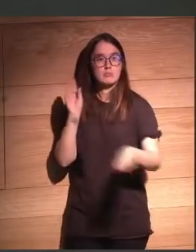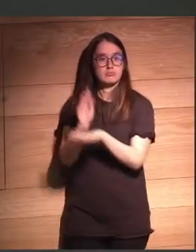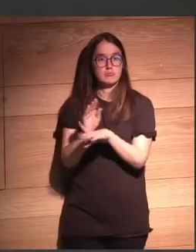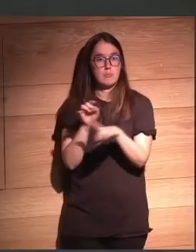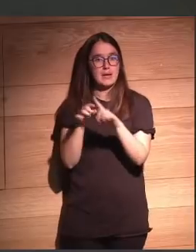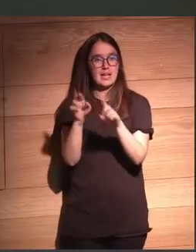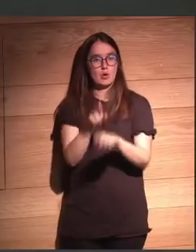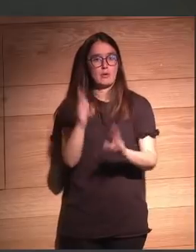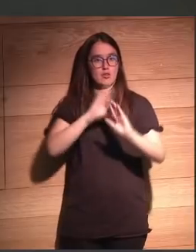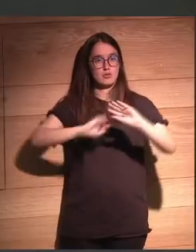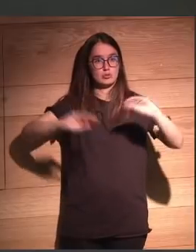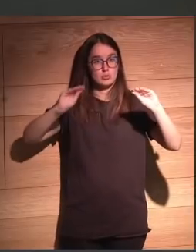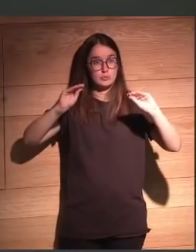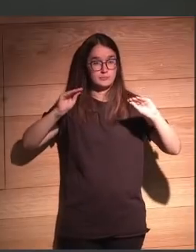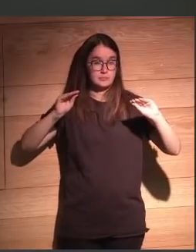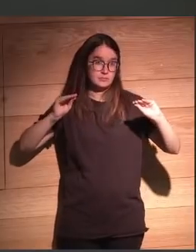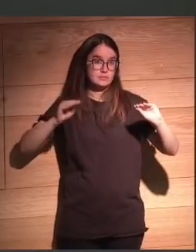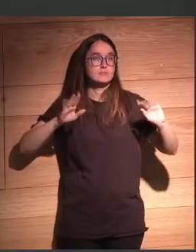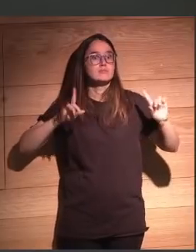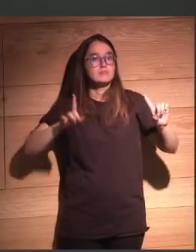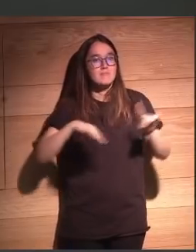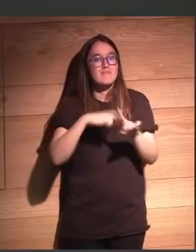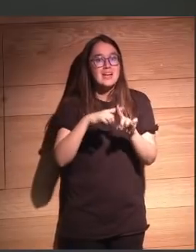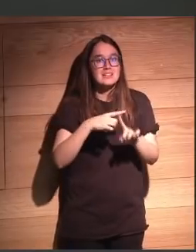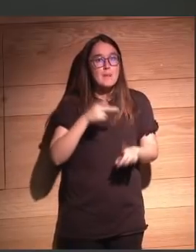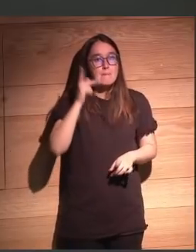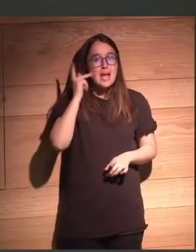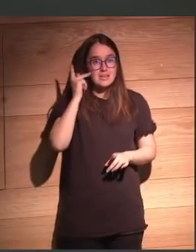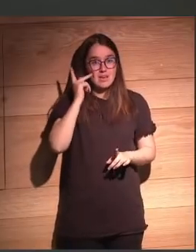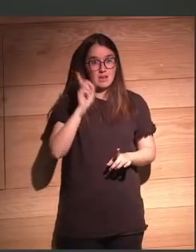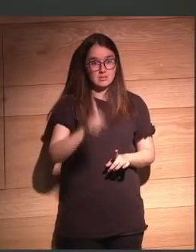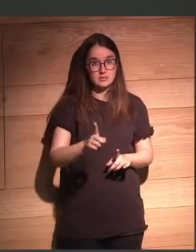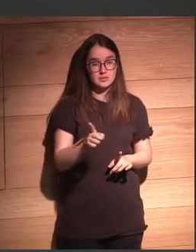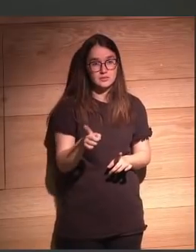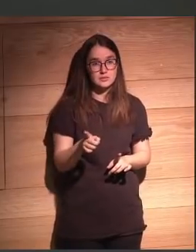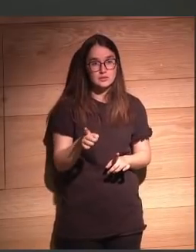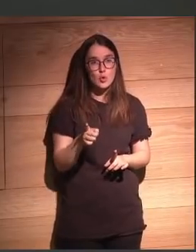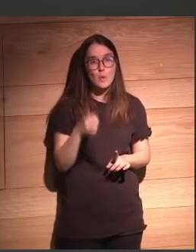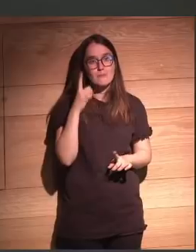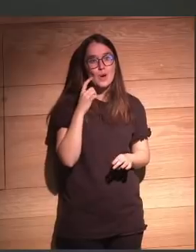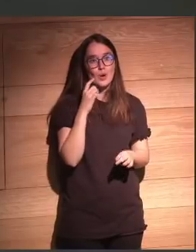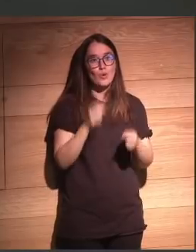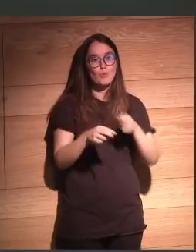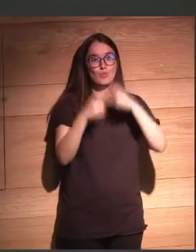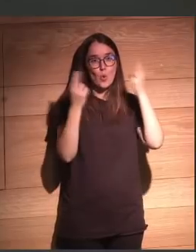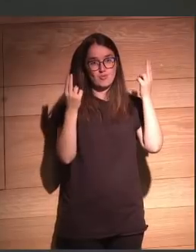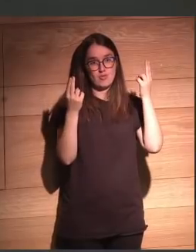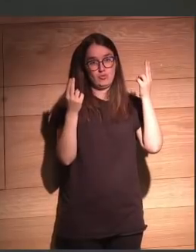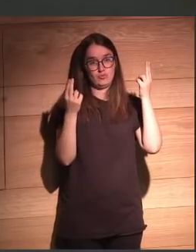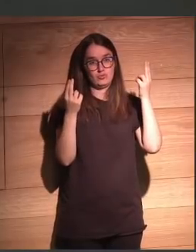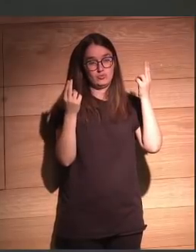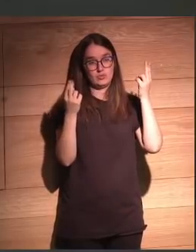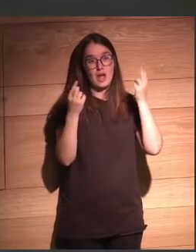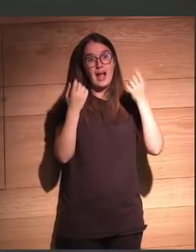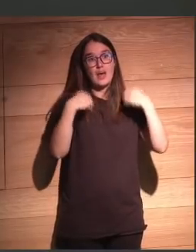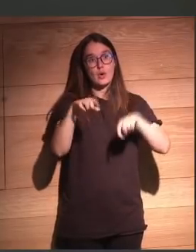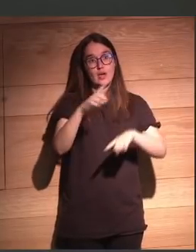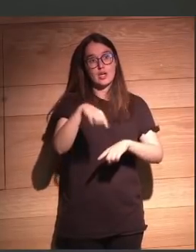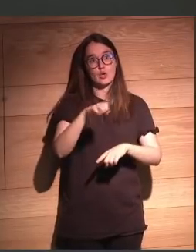su recuperación. Es más, Bankia, un banco público y nacionalizado, aunque ellos mismos,